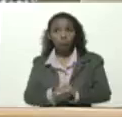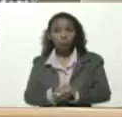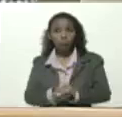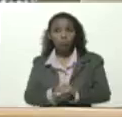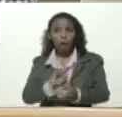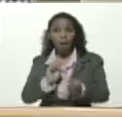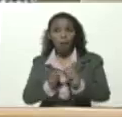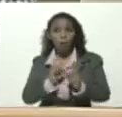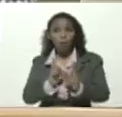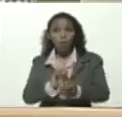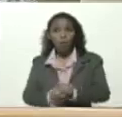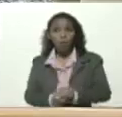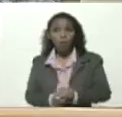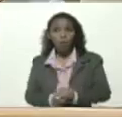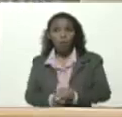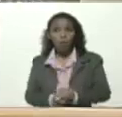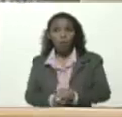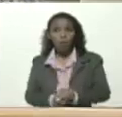algunas,